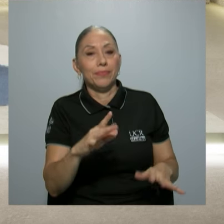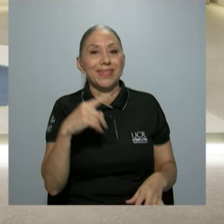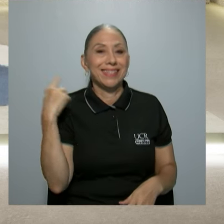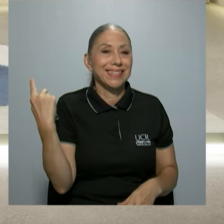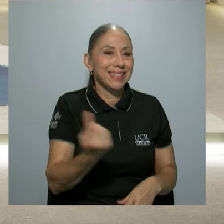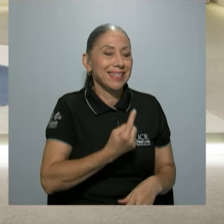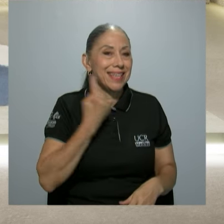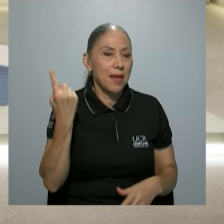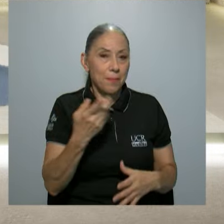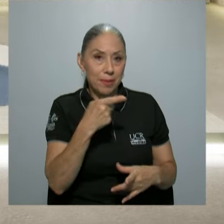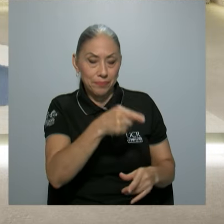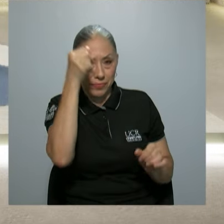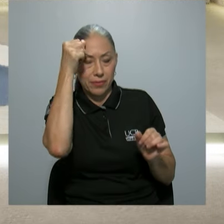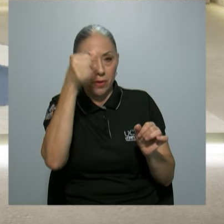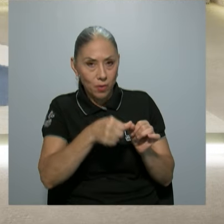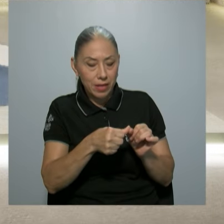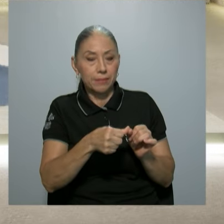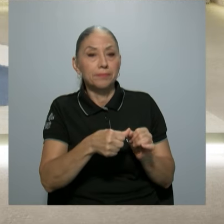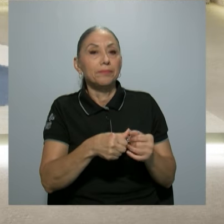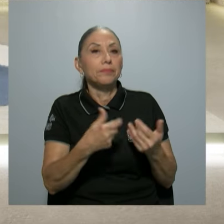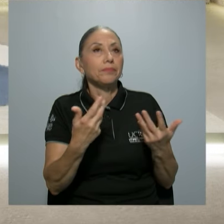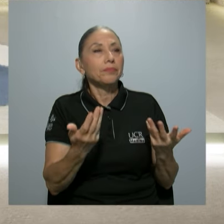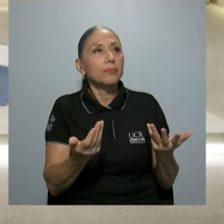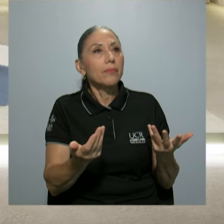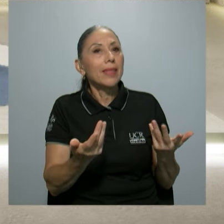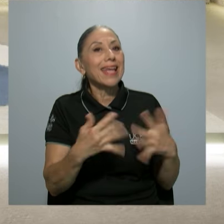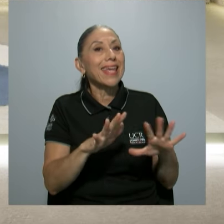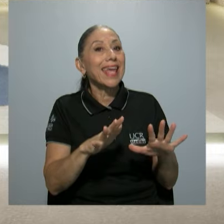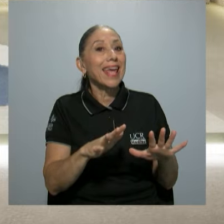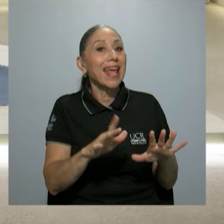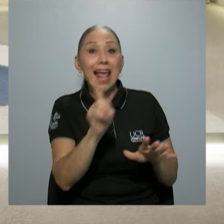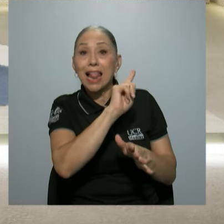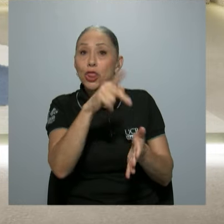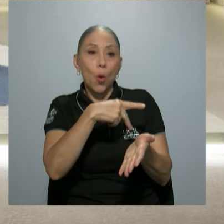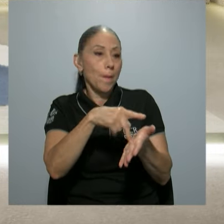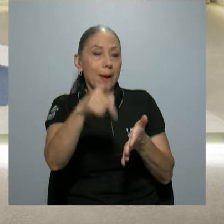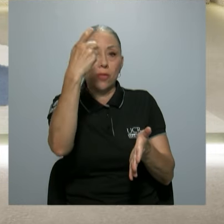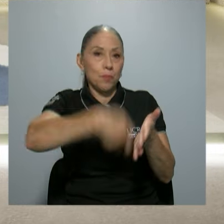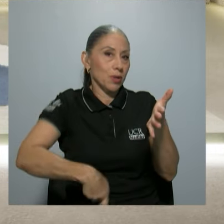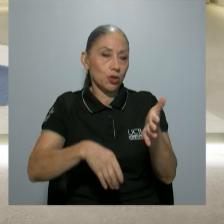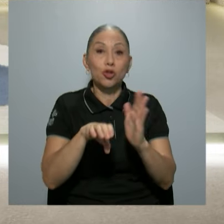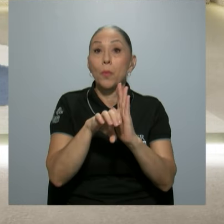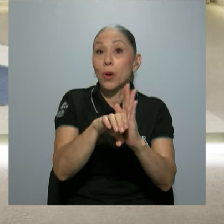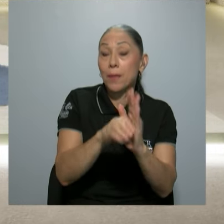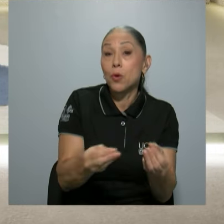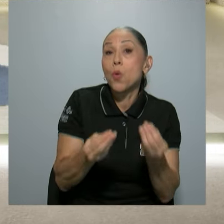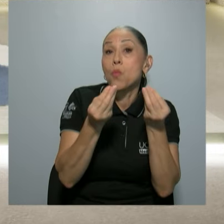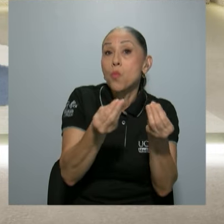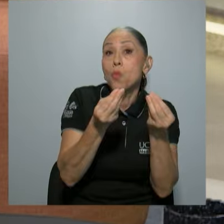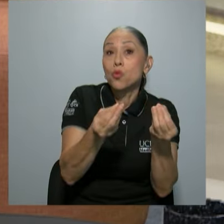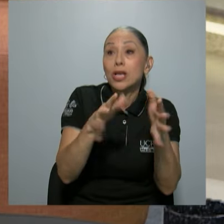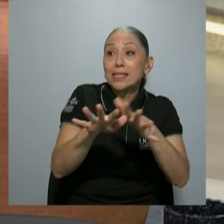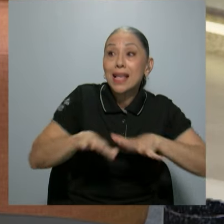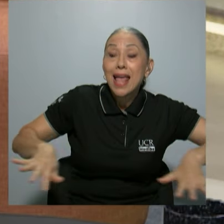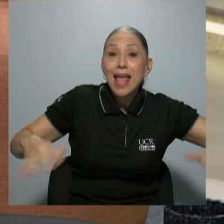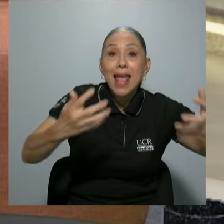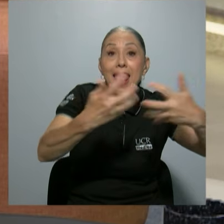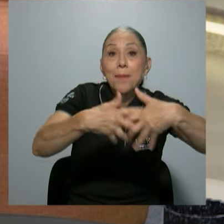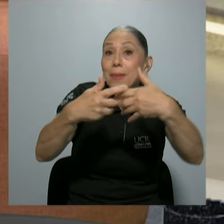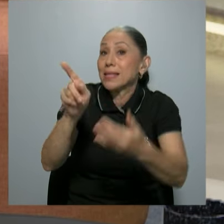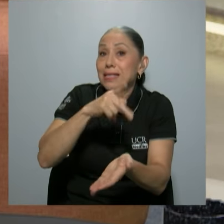primer aspecto, recuerden que las exenciones, muchas de las exenciones de las zonas francas, como son renta,